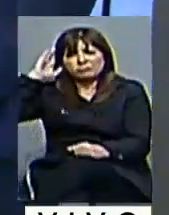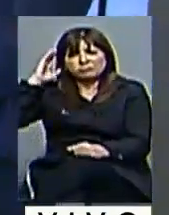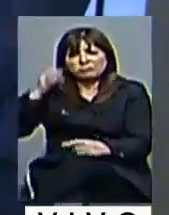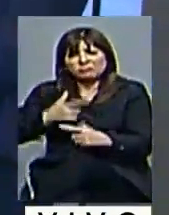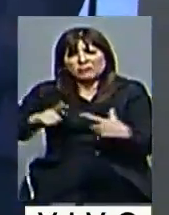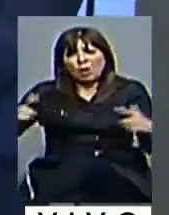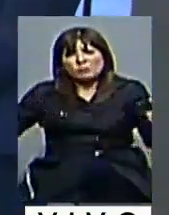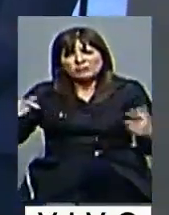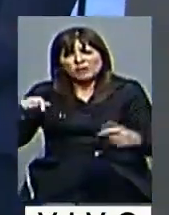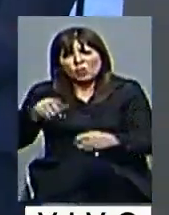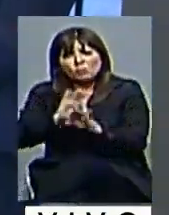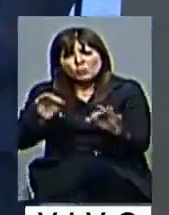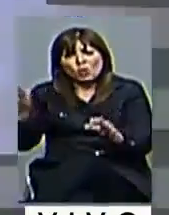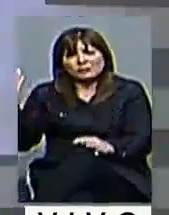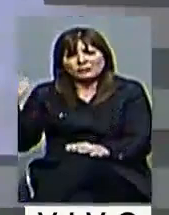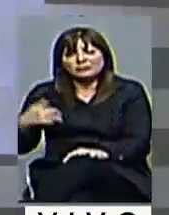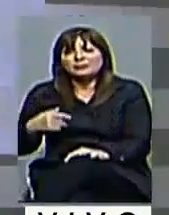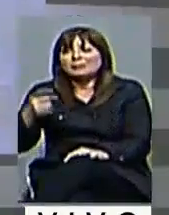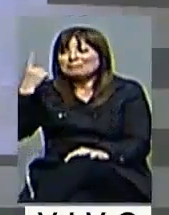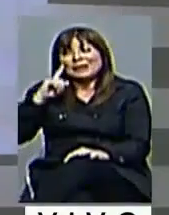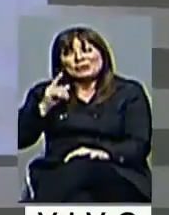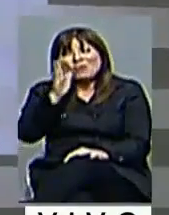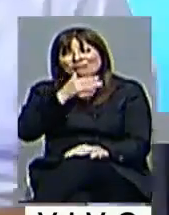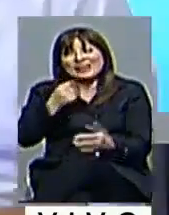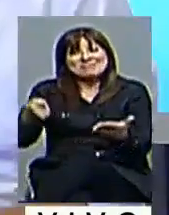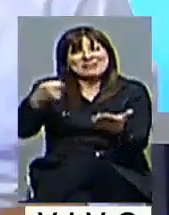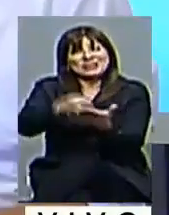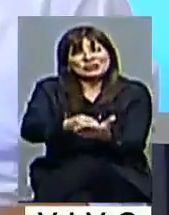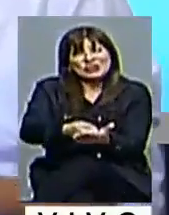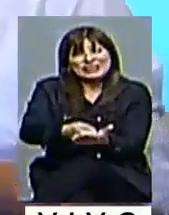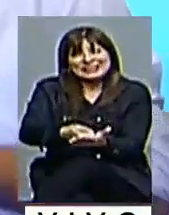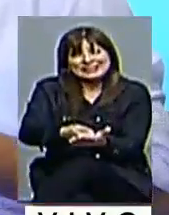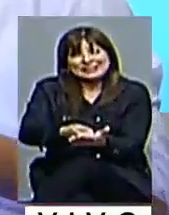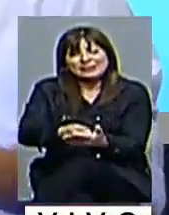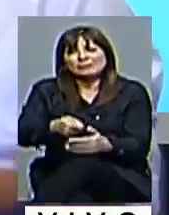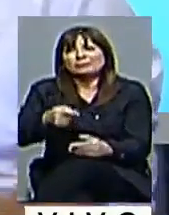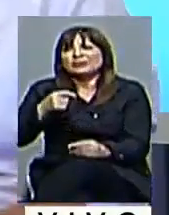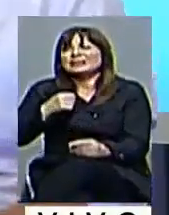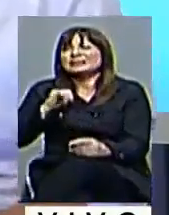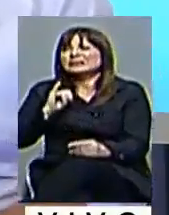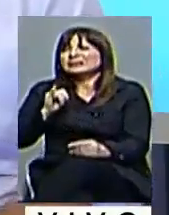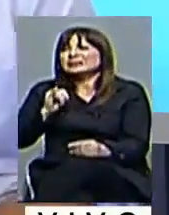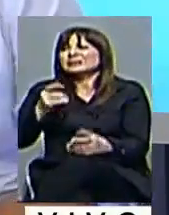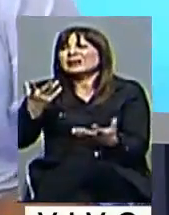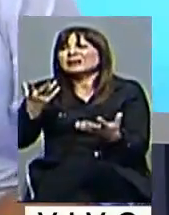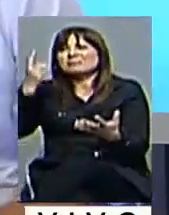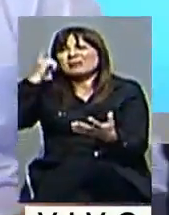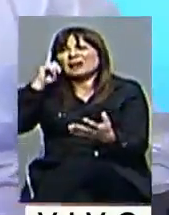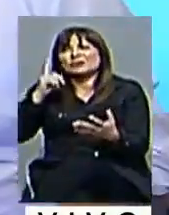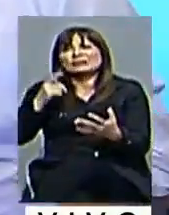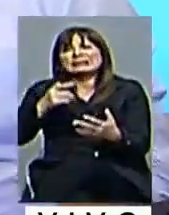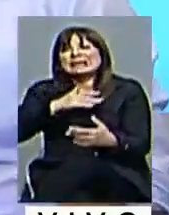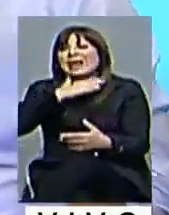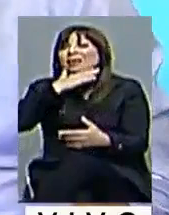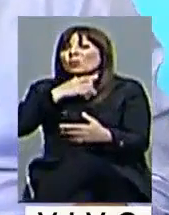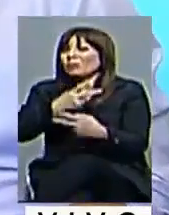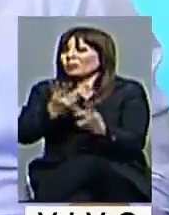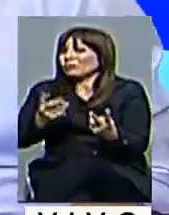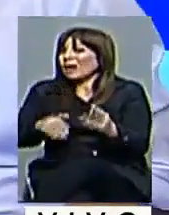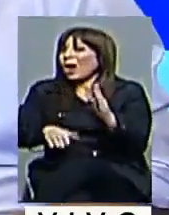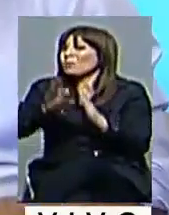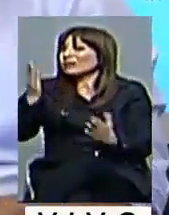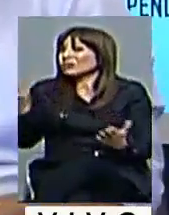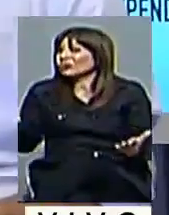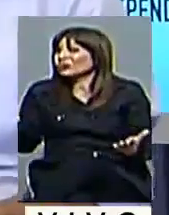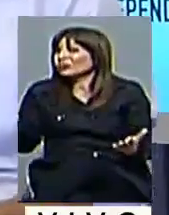nunca. Entonces, pero disminuyó la inversión. No tengo la impresión de que esto te monitore. Disminuyó la inversión y aumentó la deuda. Igual que cuando Guillet dijo que en 2009 no